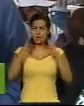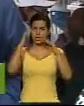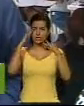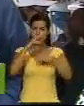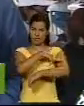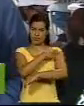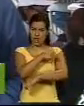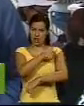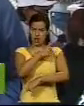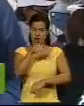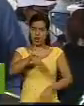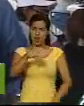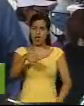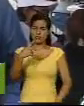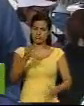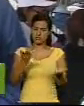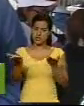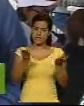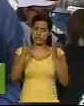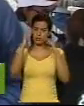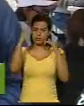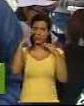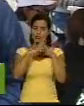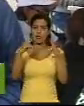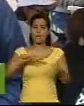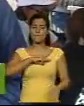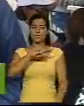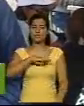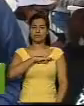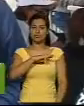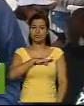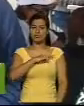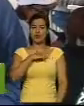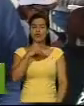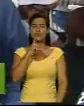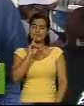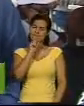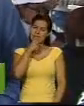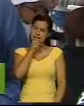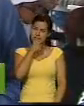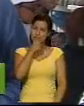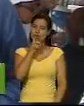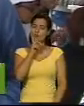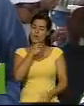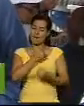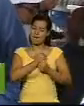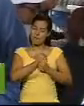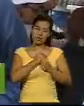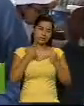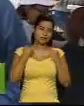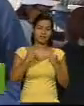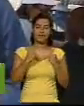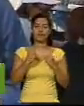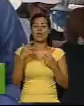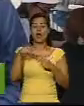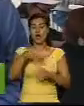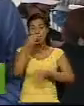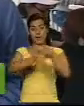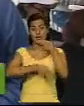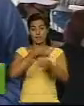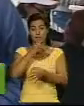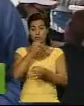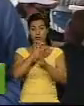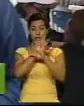están brindando el servicio a todo lo que ha sido esta gran misión en Amor Mayor. El día de hoy hemos estado llevando todos los detalles de lo que ha sido la